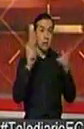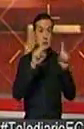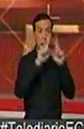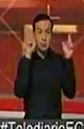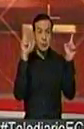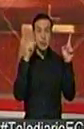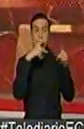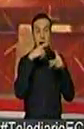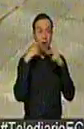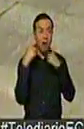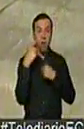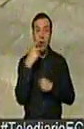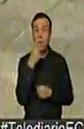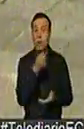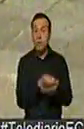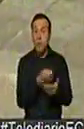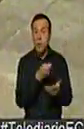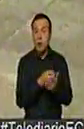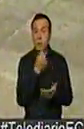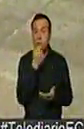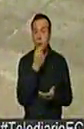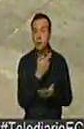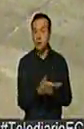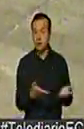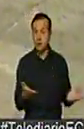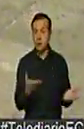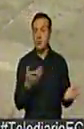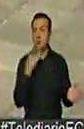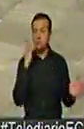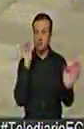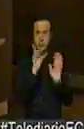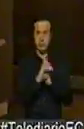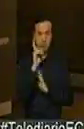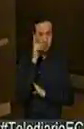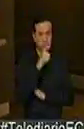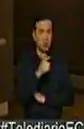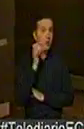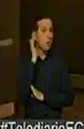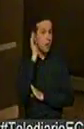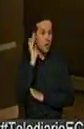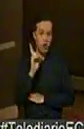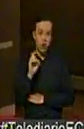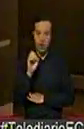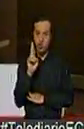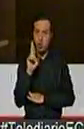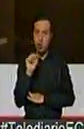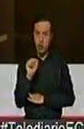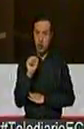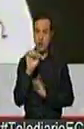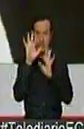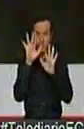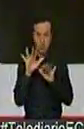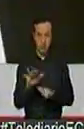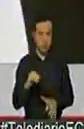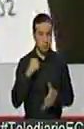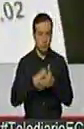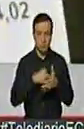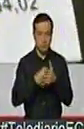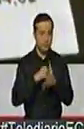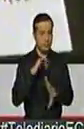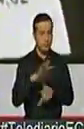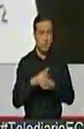fantasmas. La denuncia la presentó en la Fiscalía General Dora Ordóñez, secretaria anticorrupción, quien detalló